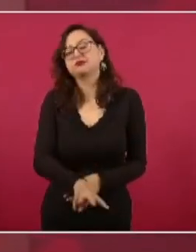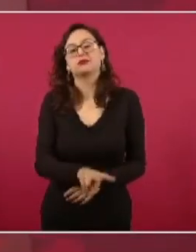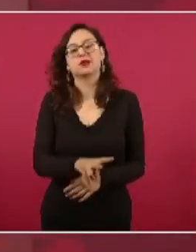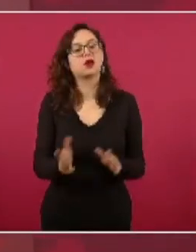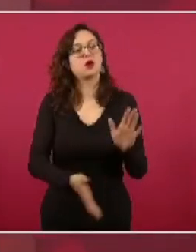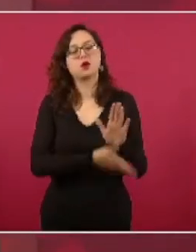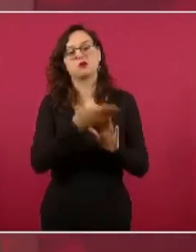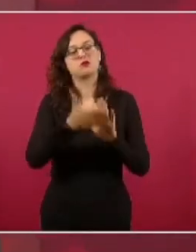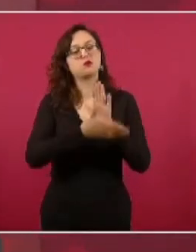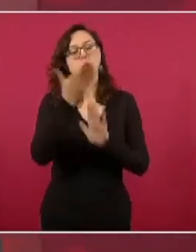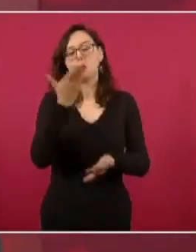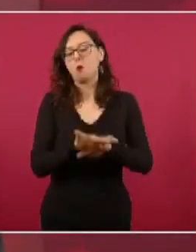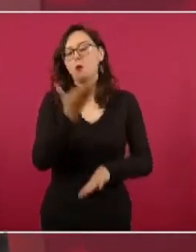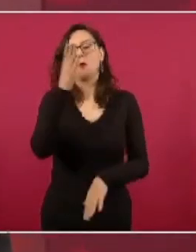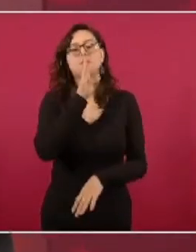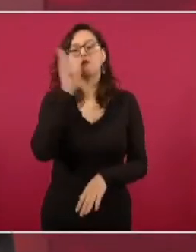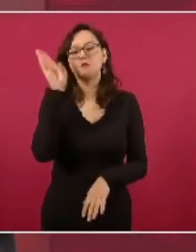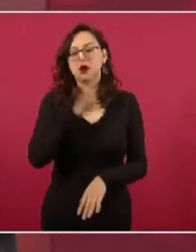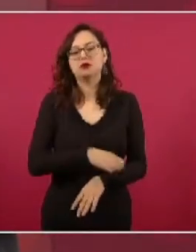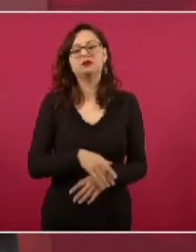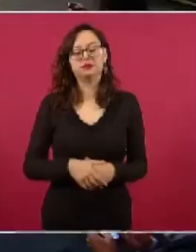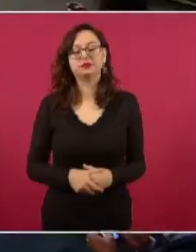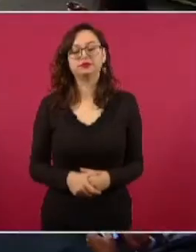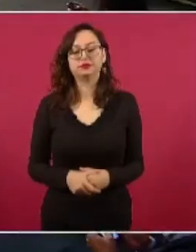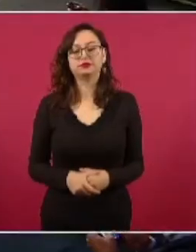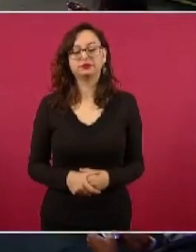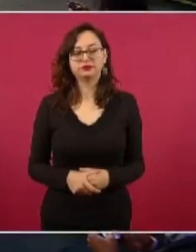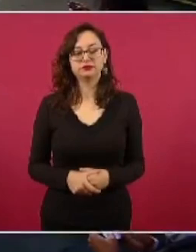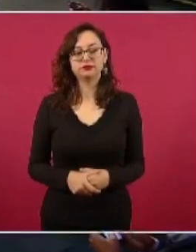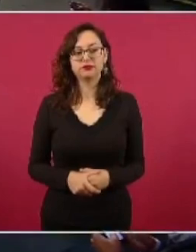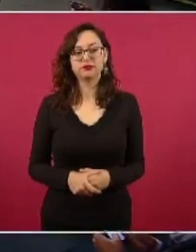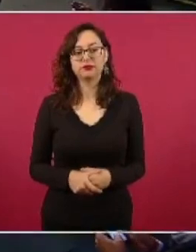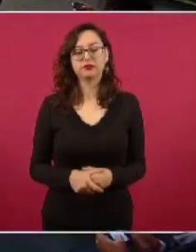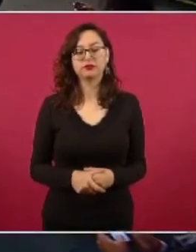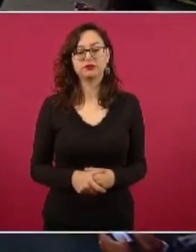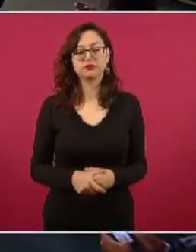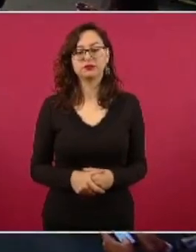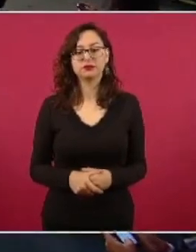y lo que tenemos que procurar, bueno, ya hay partes